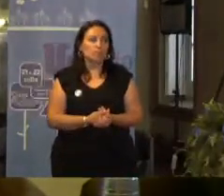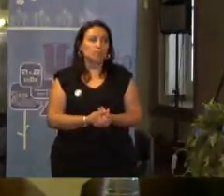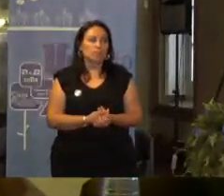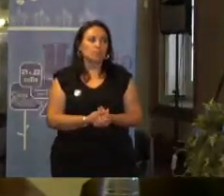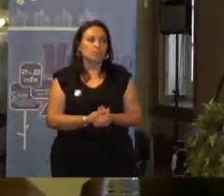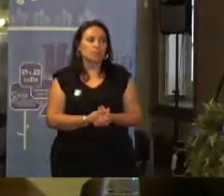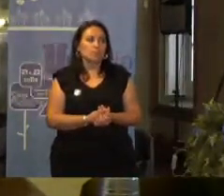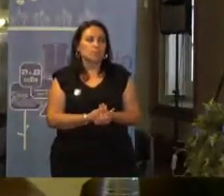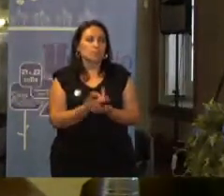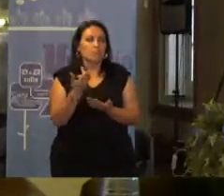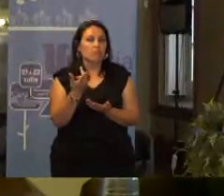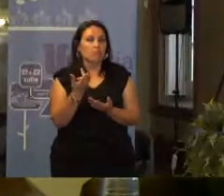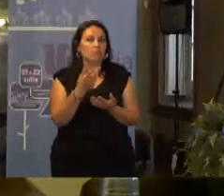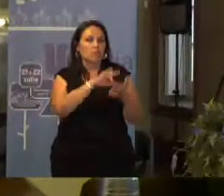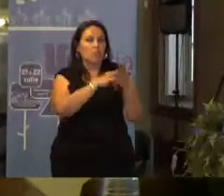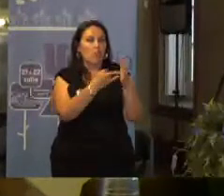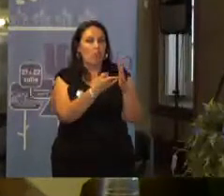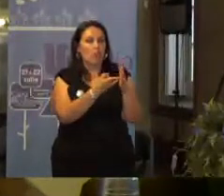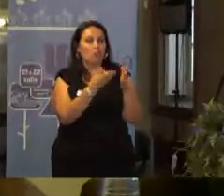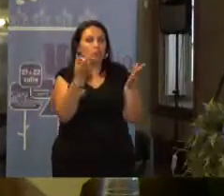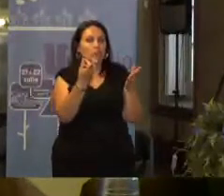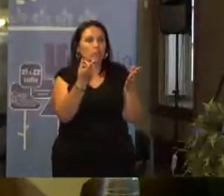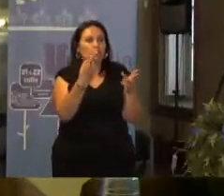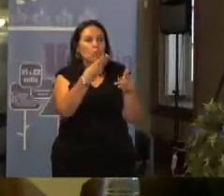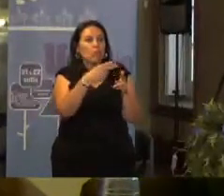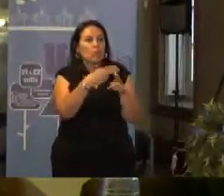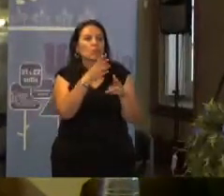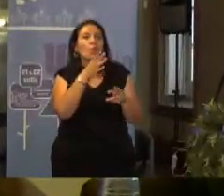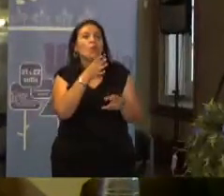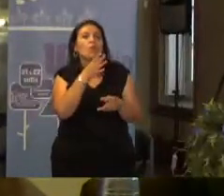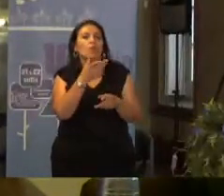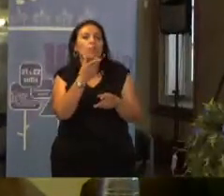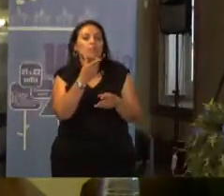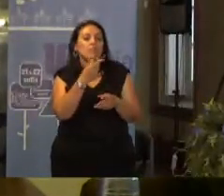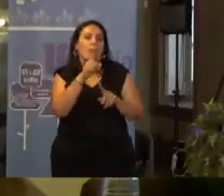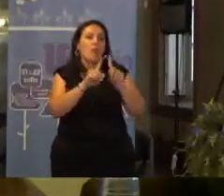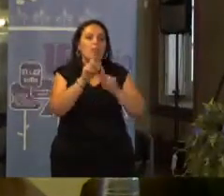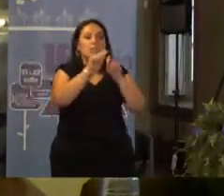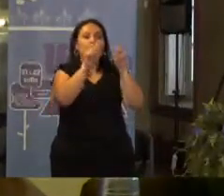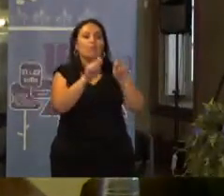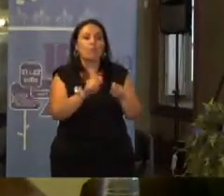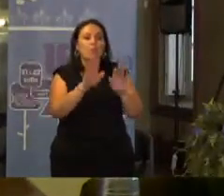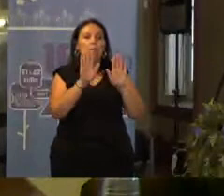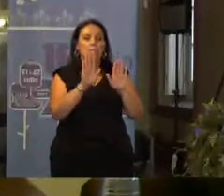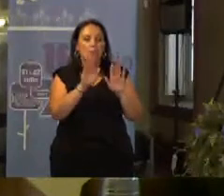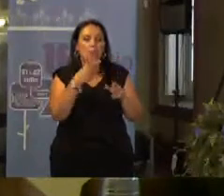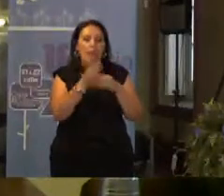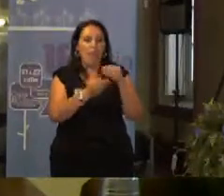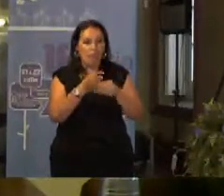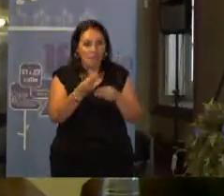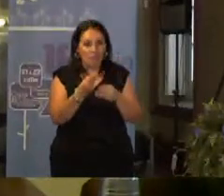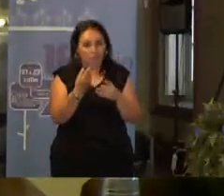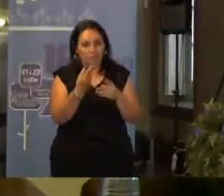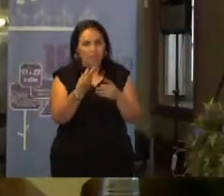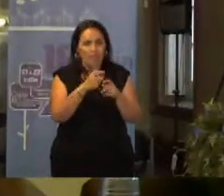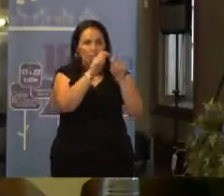cada alternativa política, porque máis alá das formas, o fondo creo que é distinto e